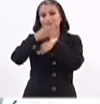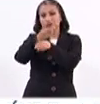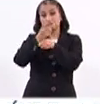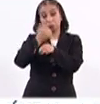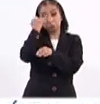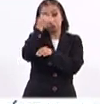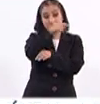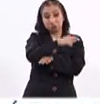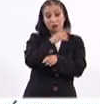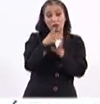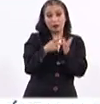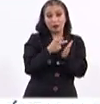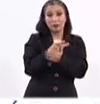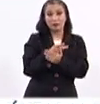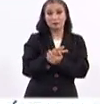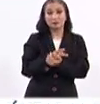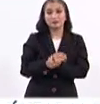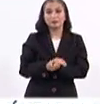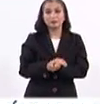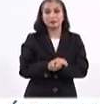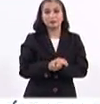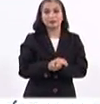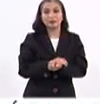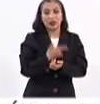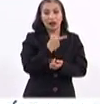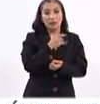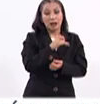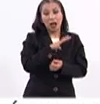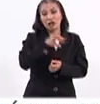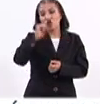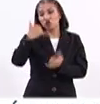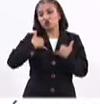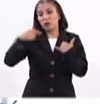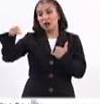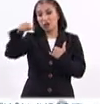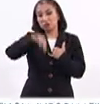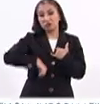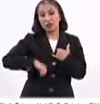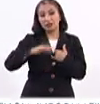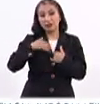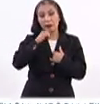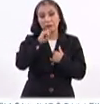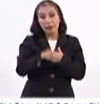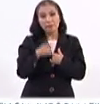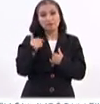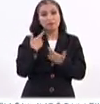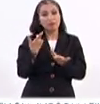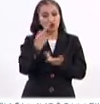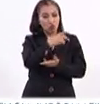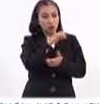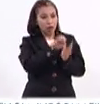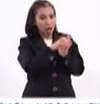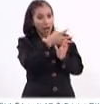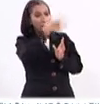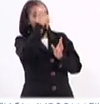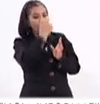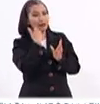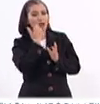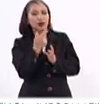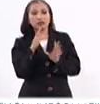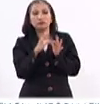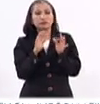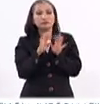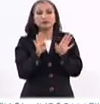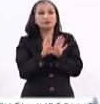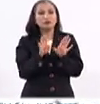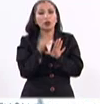imagino que además de Gabriel, pues habrá otros chicos interesados ya a partir de tu ejemplo. Cuéntenos un